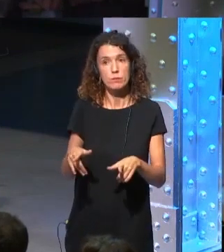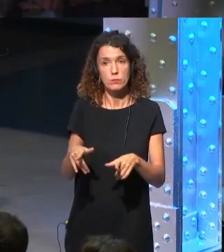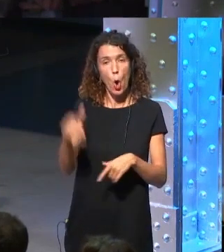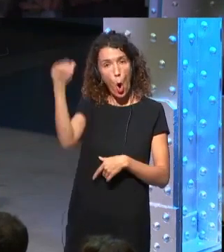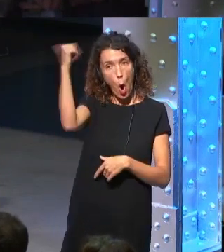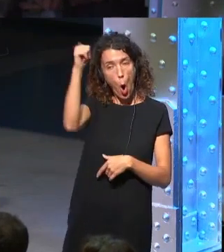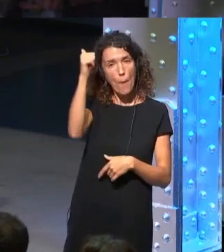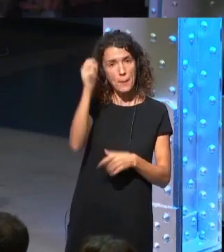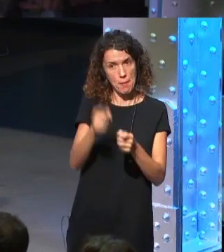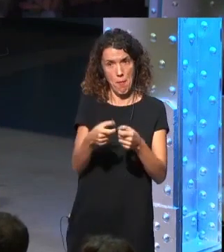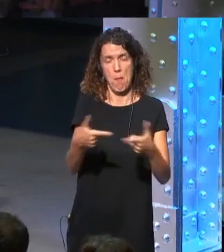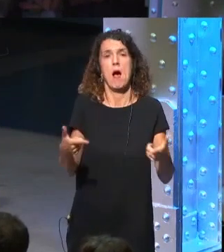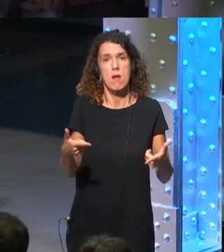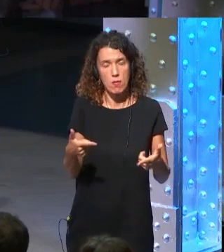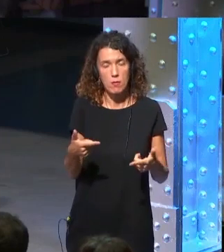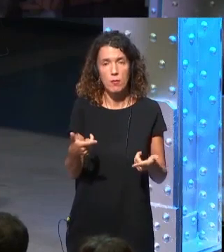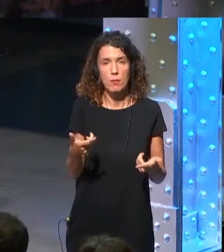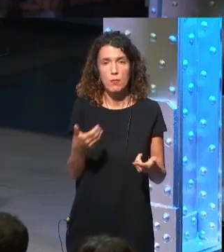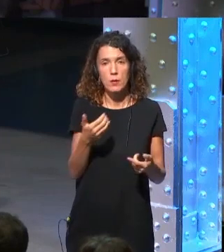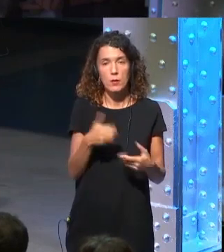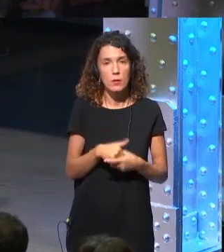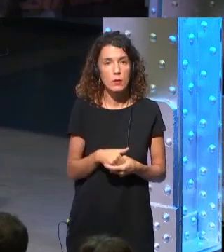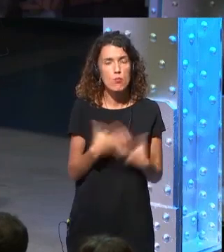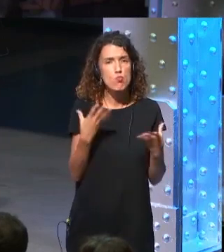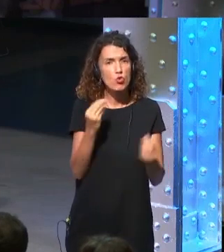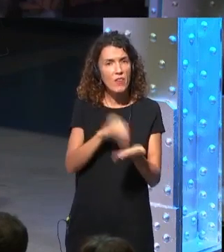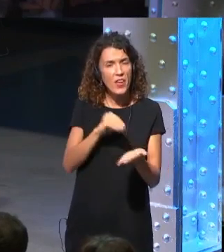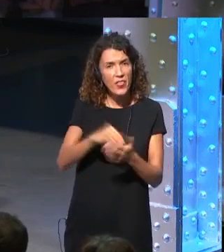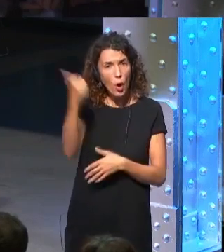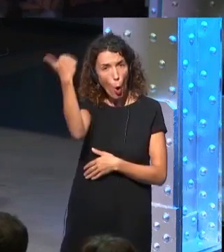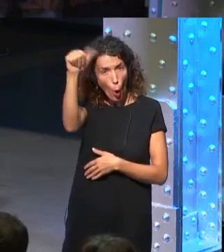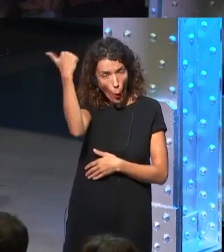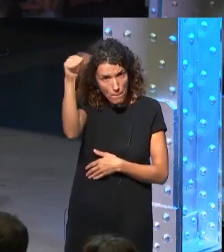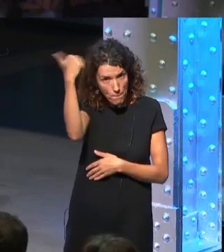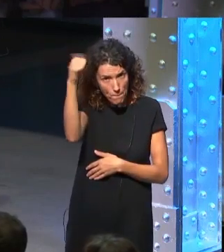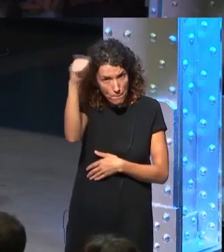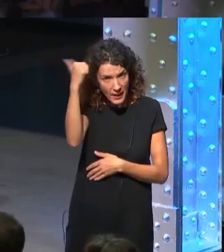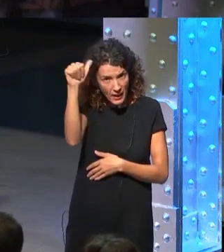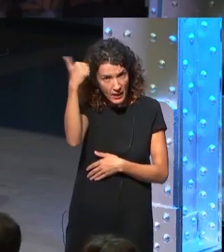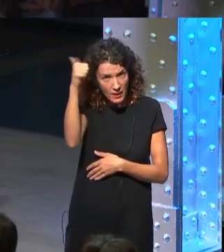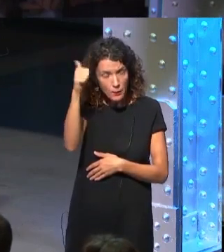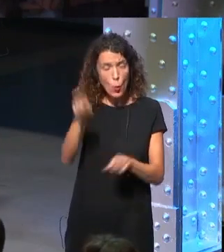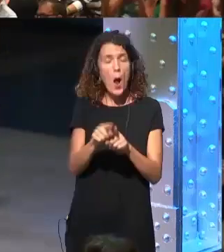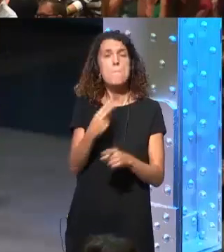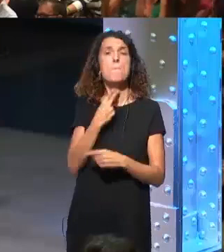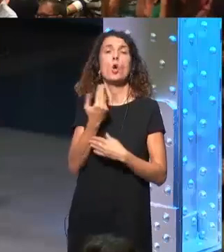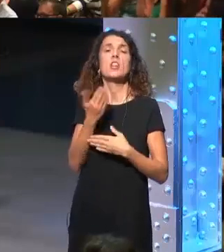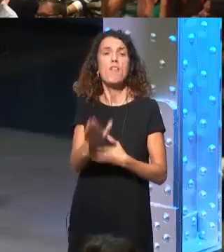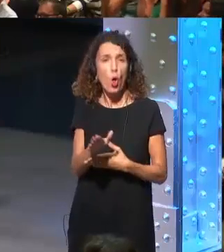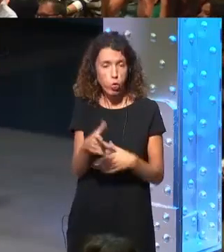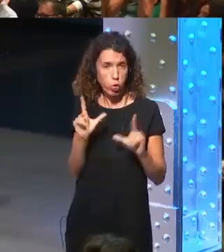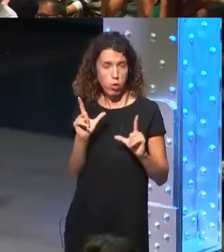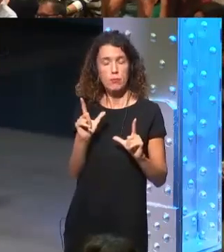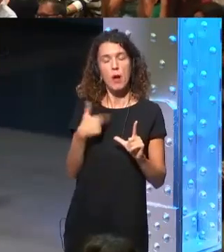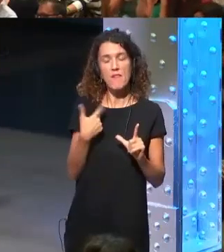a los hombres muchas veces. Y encontramos que muchas veces los hombres llegan a ser los portavoces, llegan